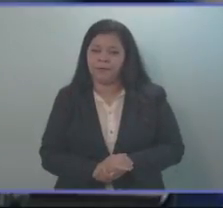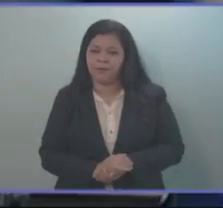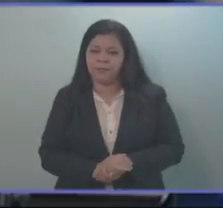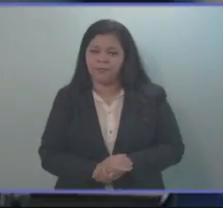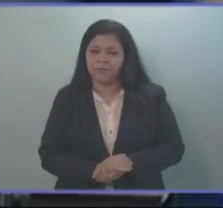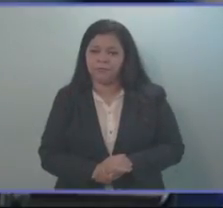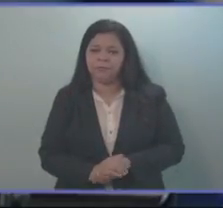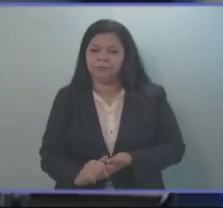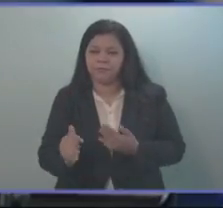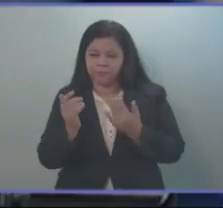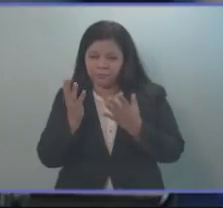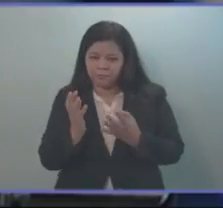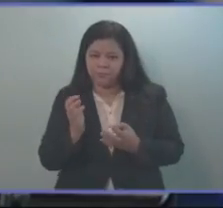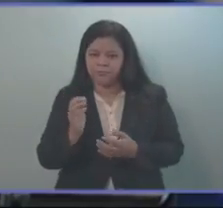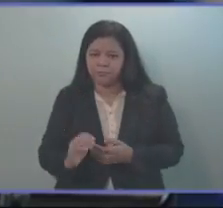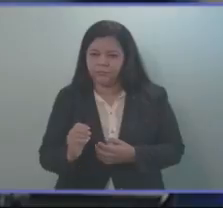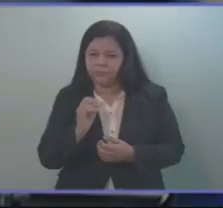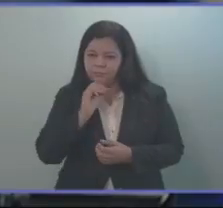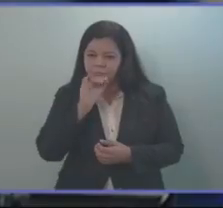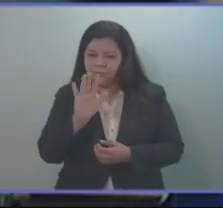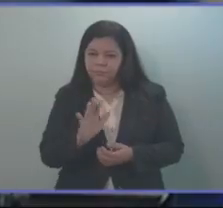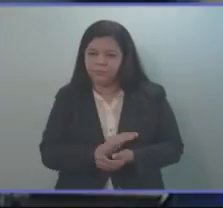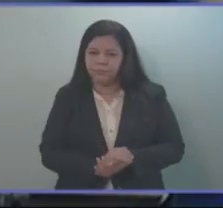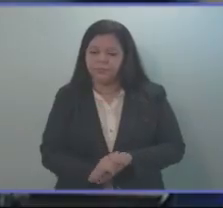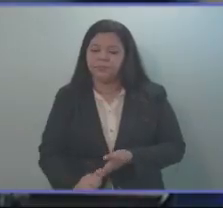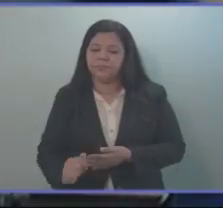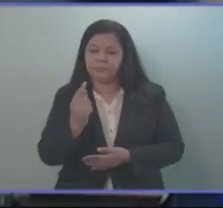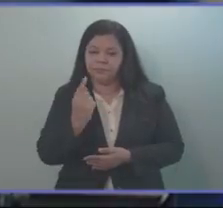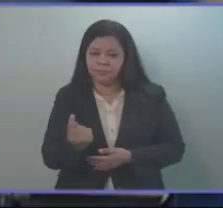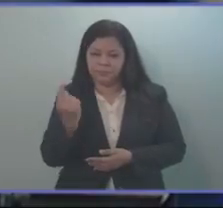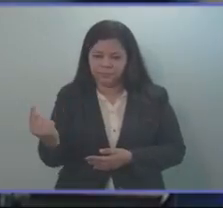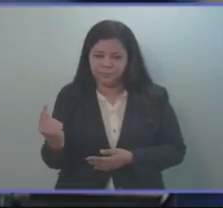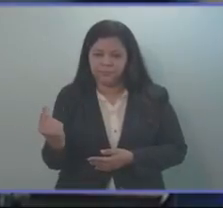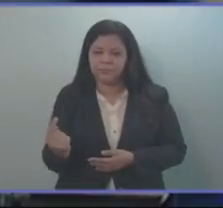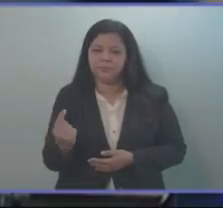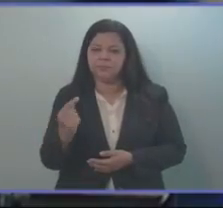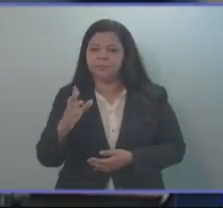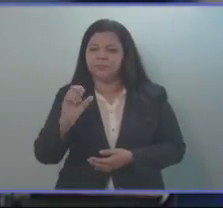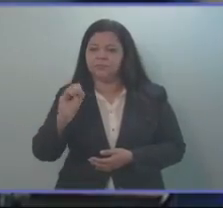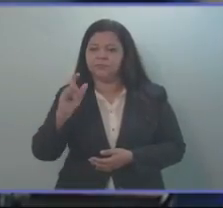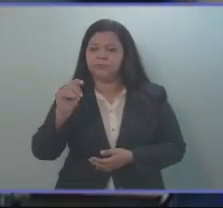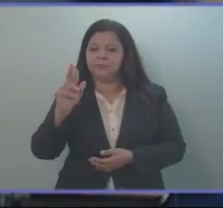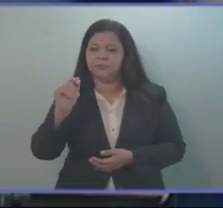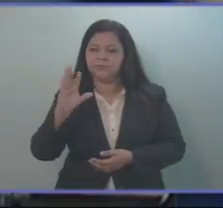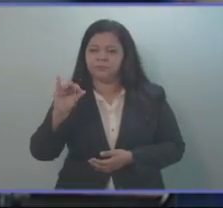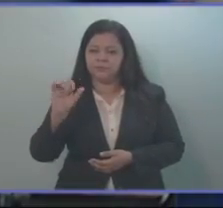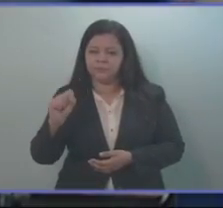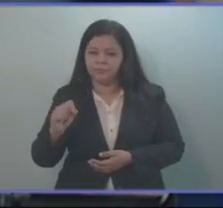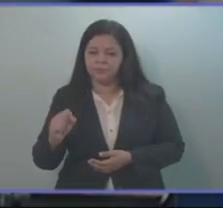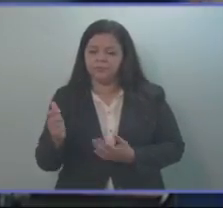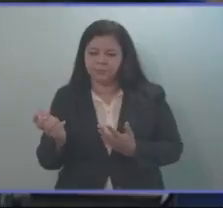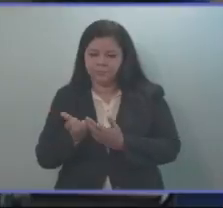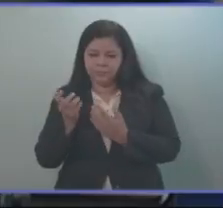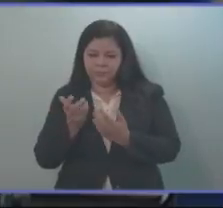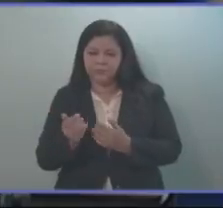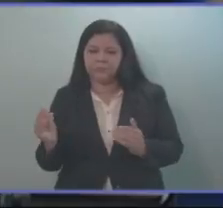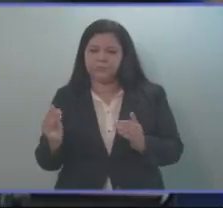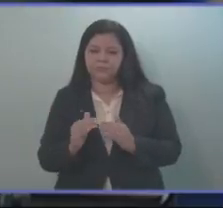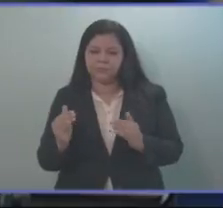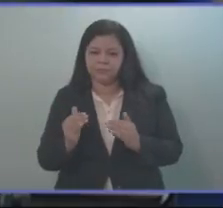Quiero saludar a los miembros del sindicato de Citrafos que nos acompañan y